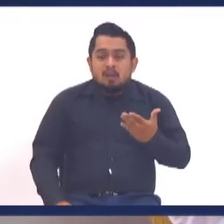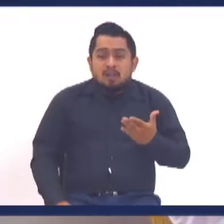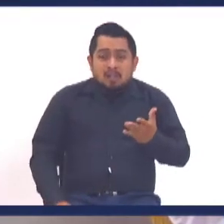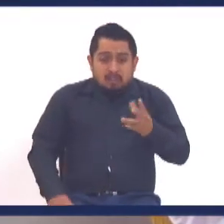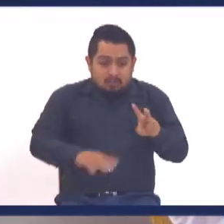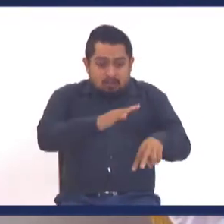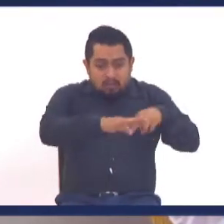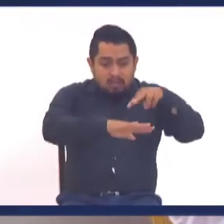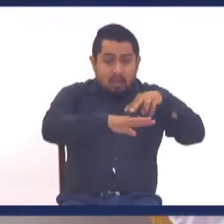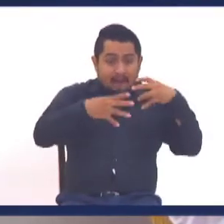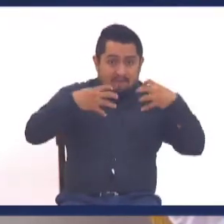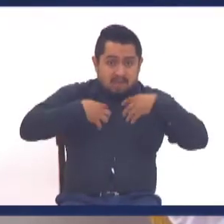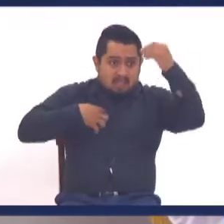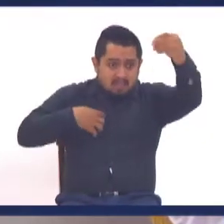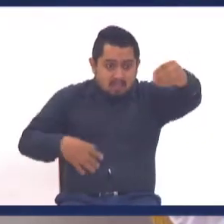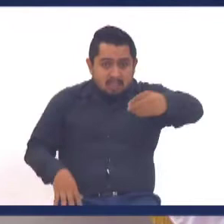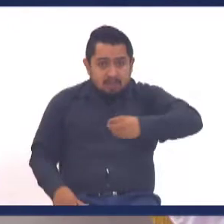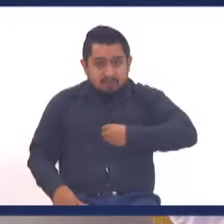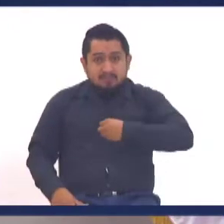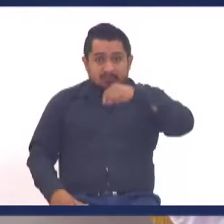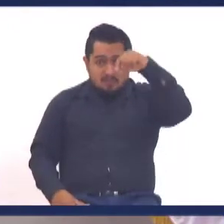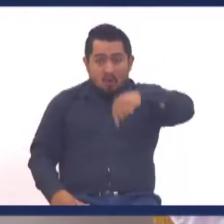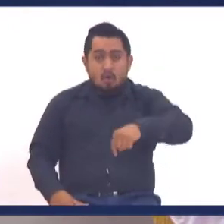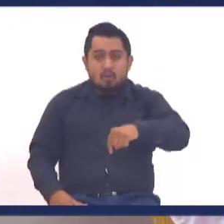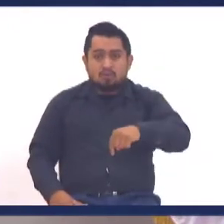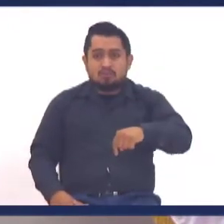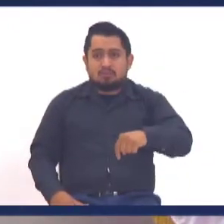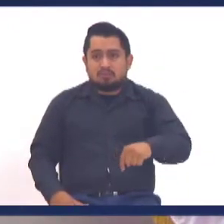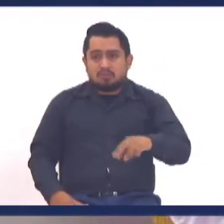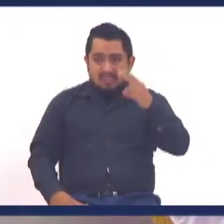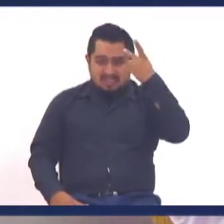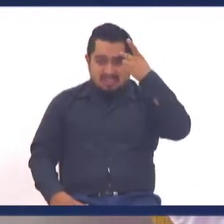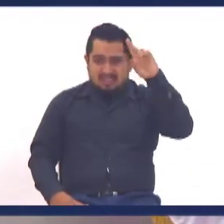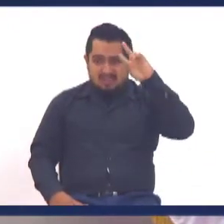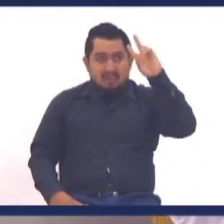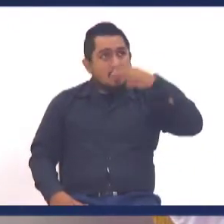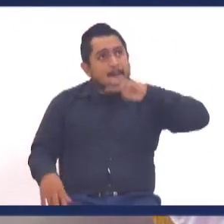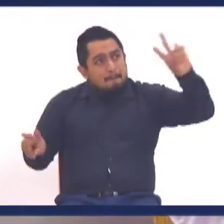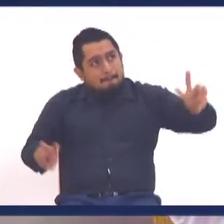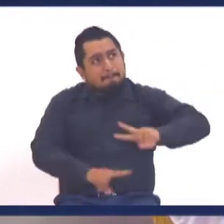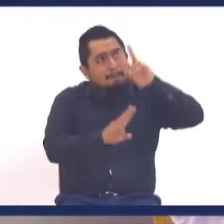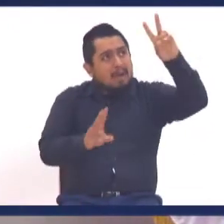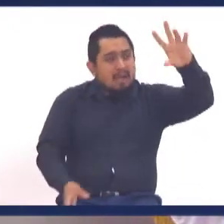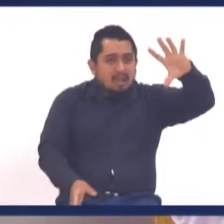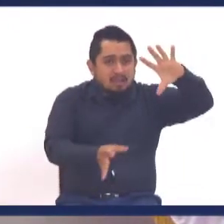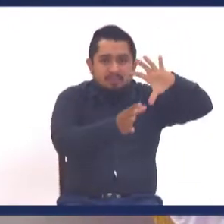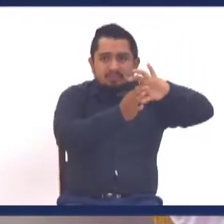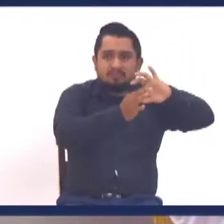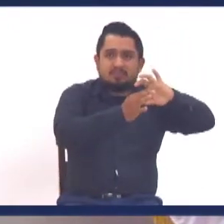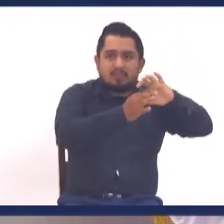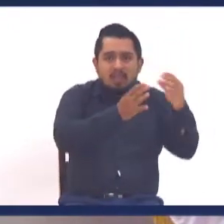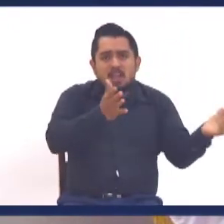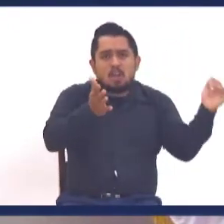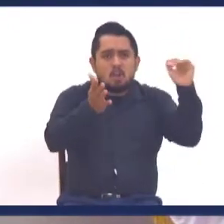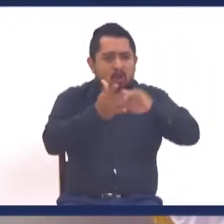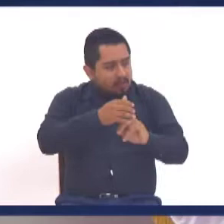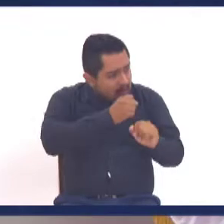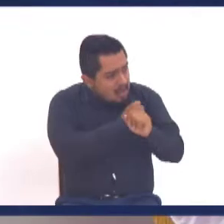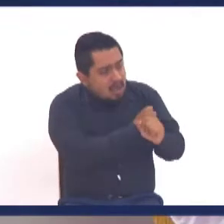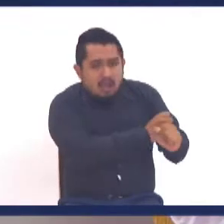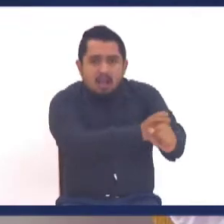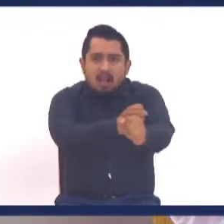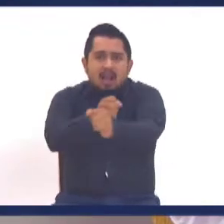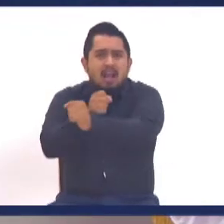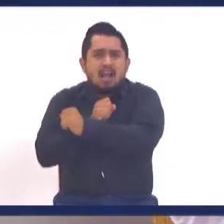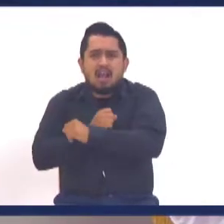resurrección y la vida que cristo nos ha dado en vida me capacita a tener paz con dios ya volver a amar hasta